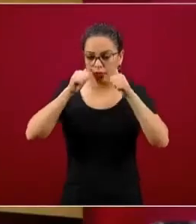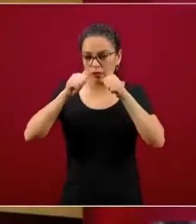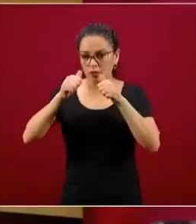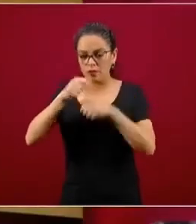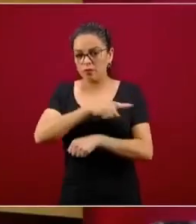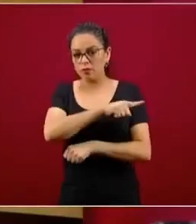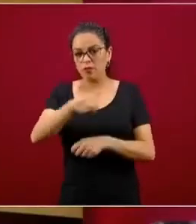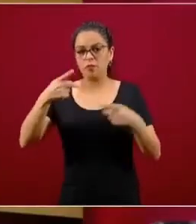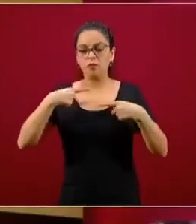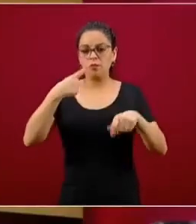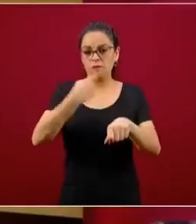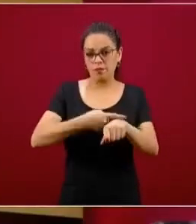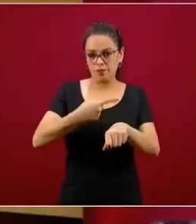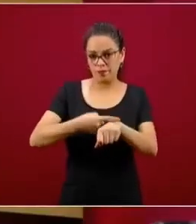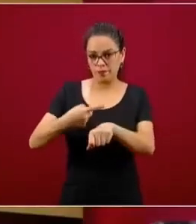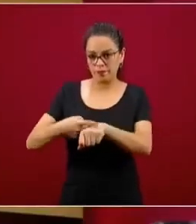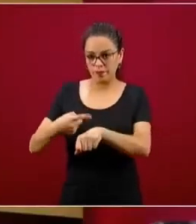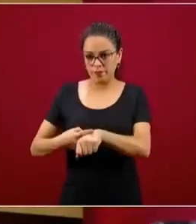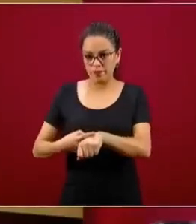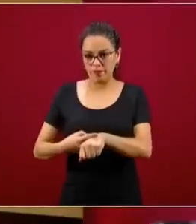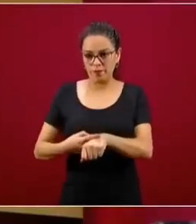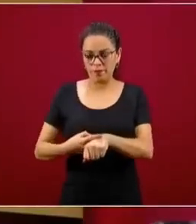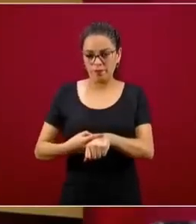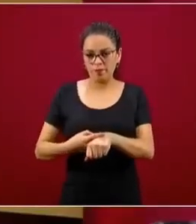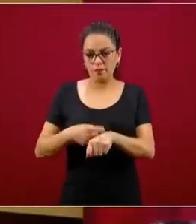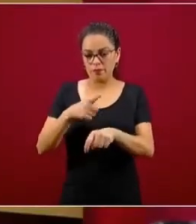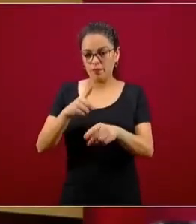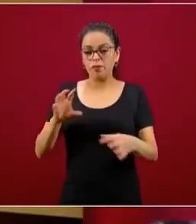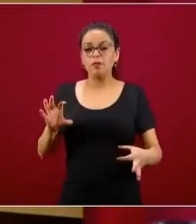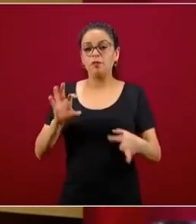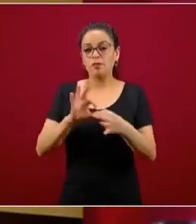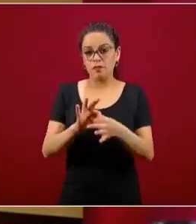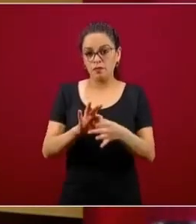con líquidos provenientes de